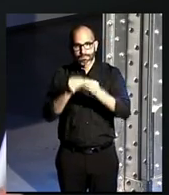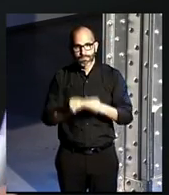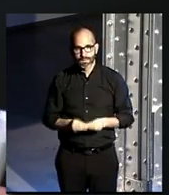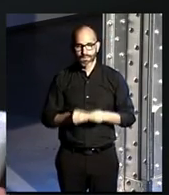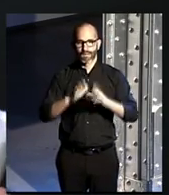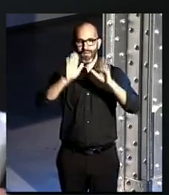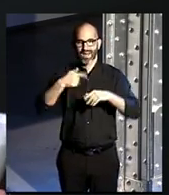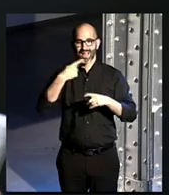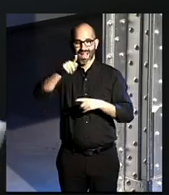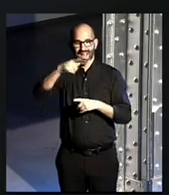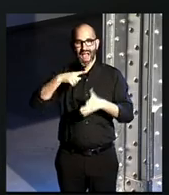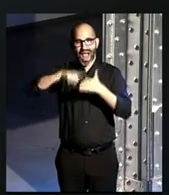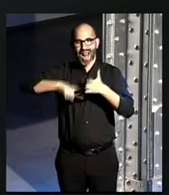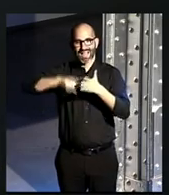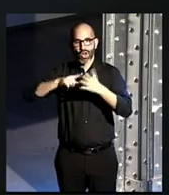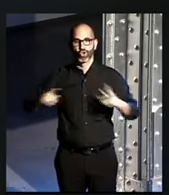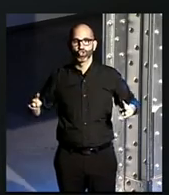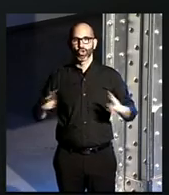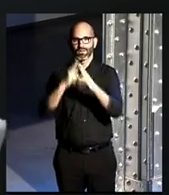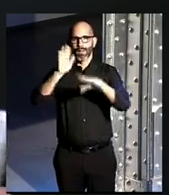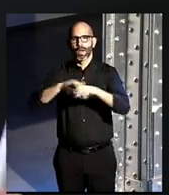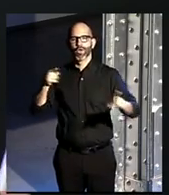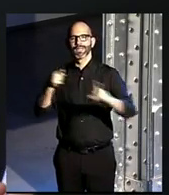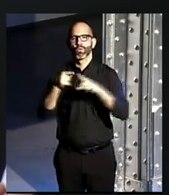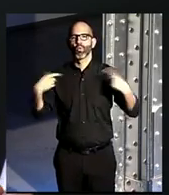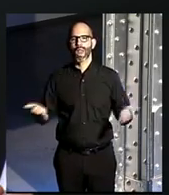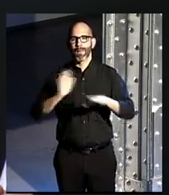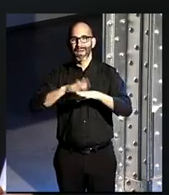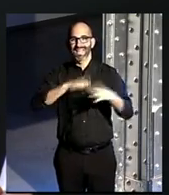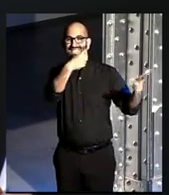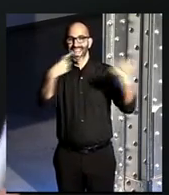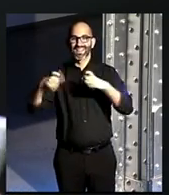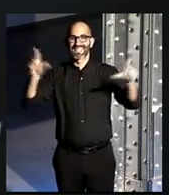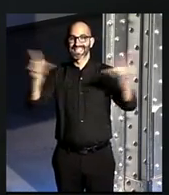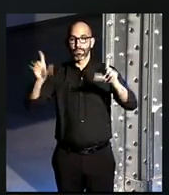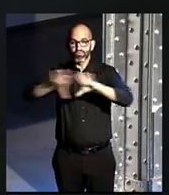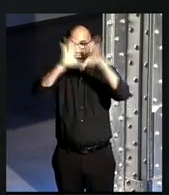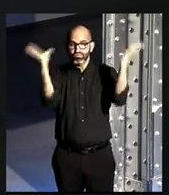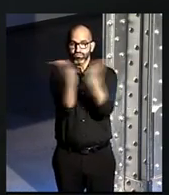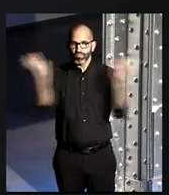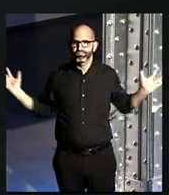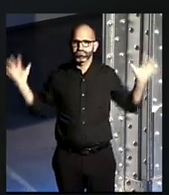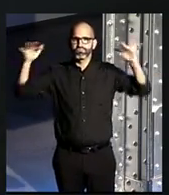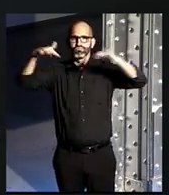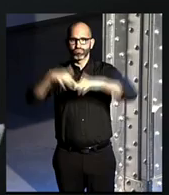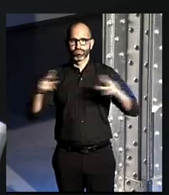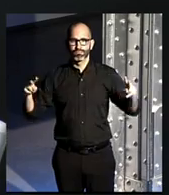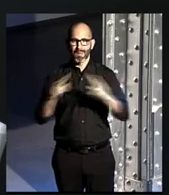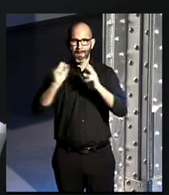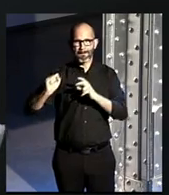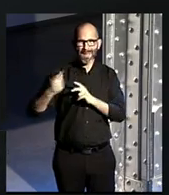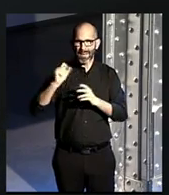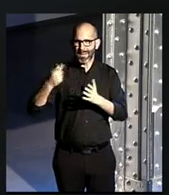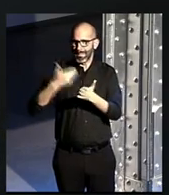alquiló la Tour Eiffel para 600 televisiones del mundo entero y miles de periodistas del